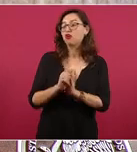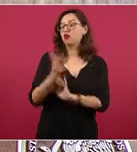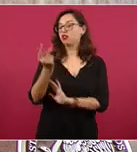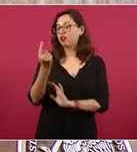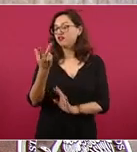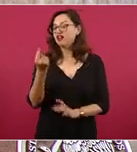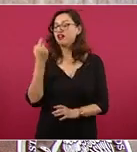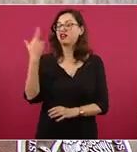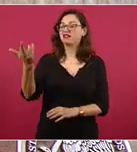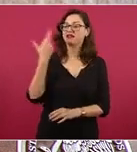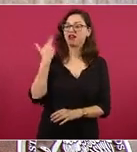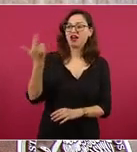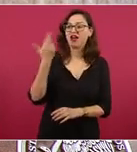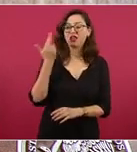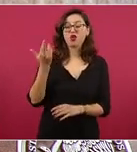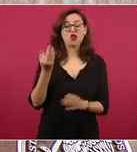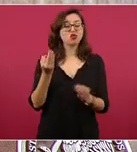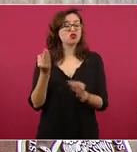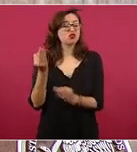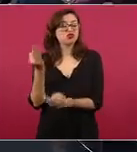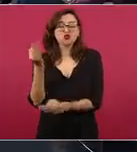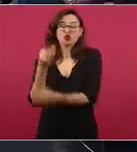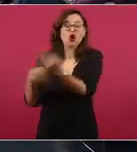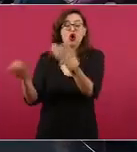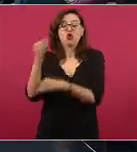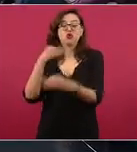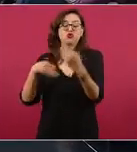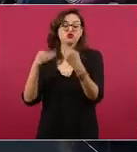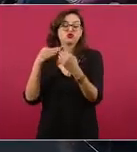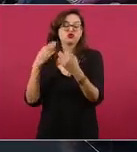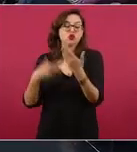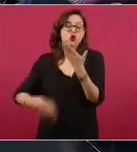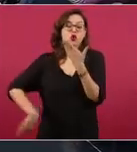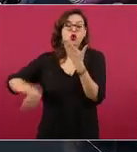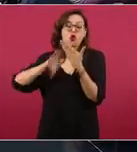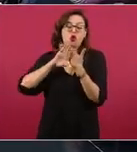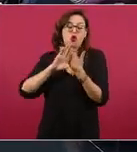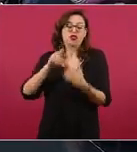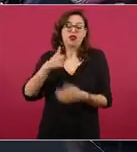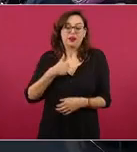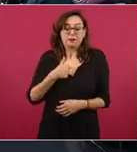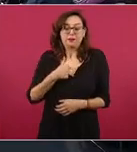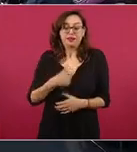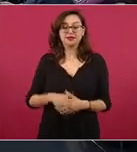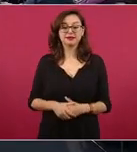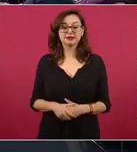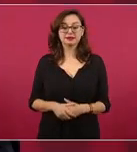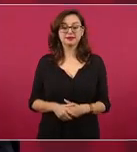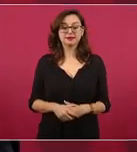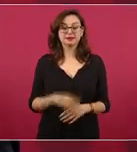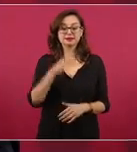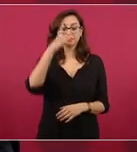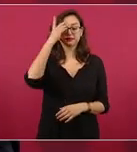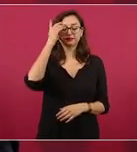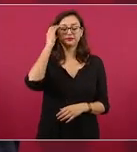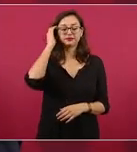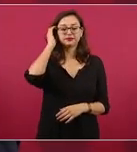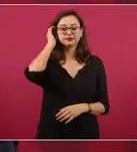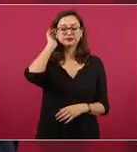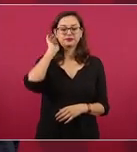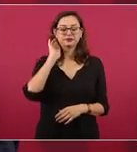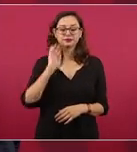de comunicación, con honrosas excepciones. Ayer estaba yo viendo, no me acordaba,